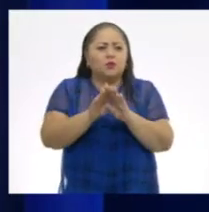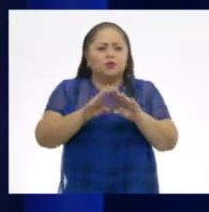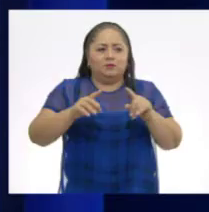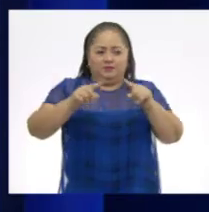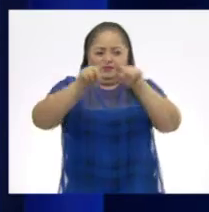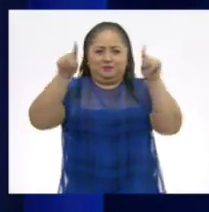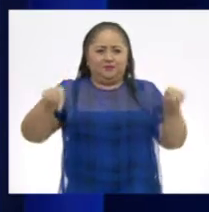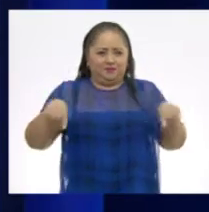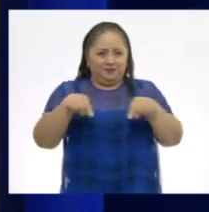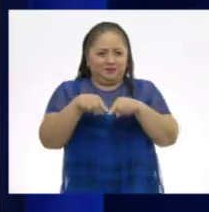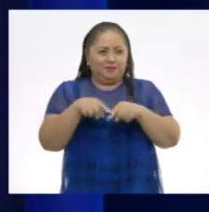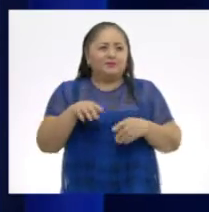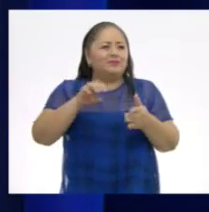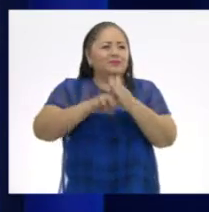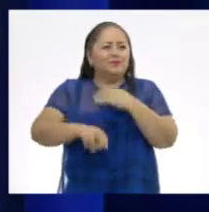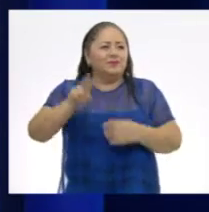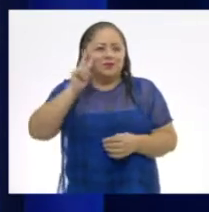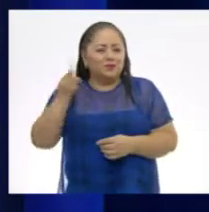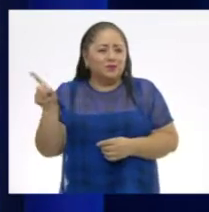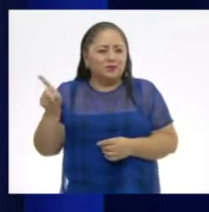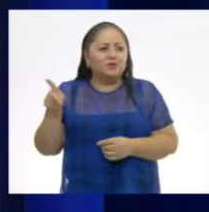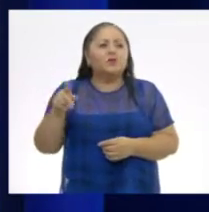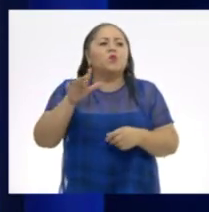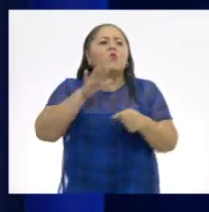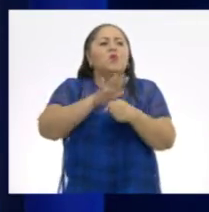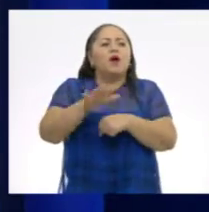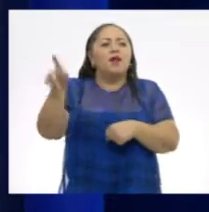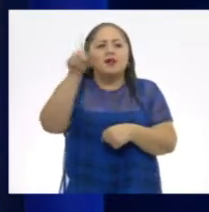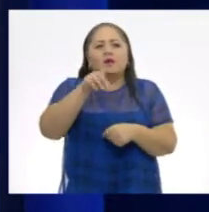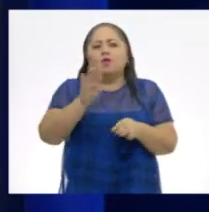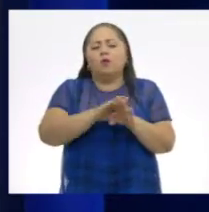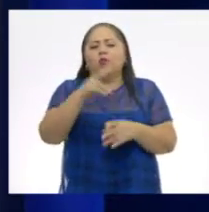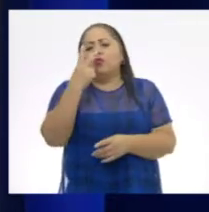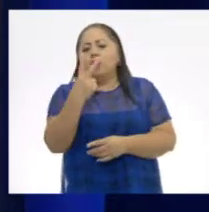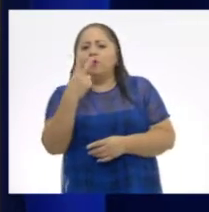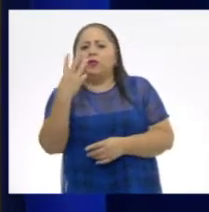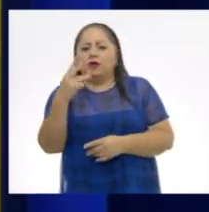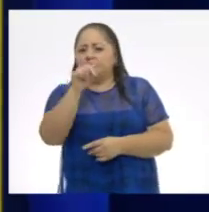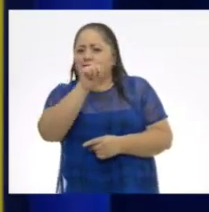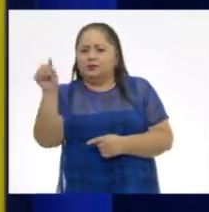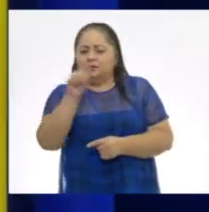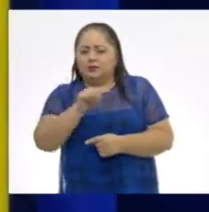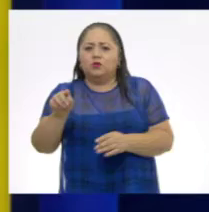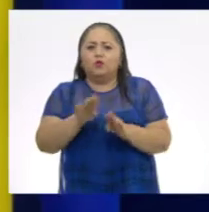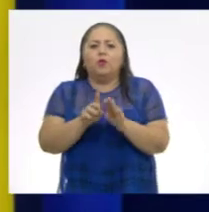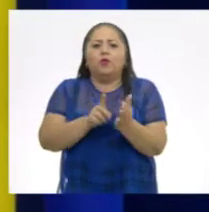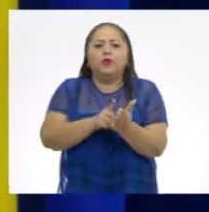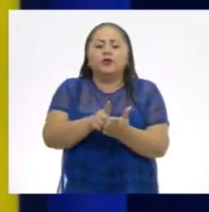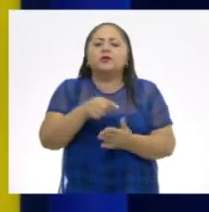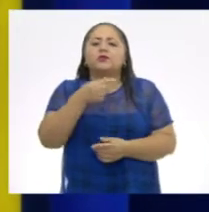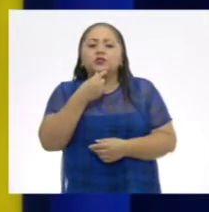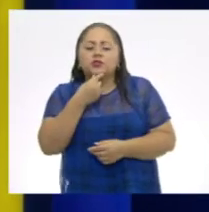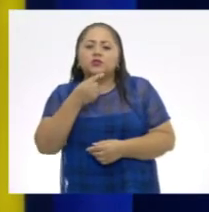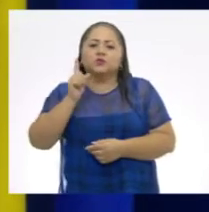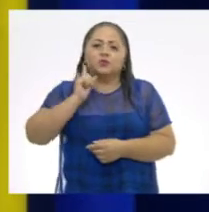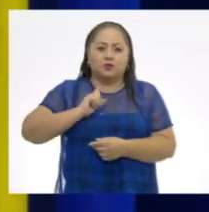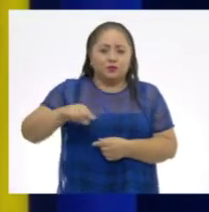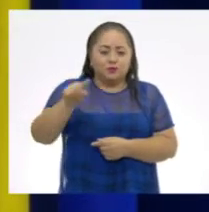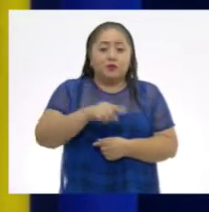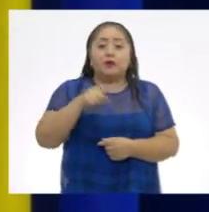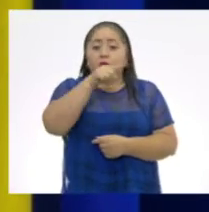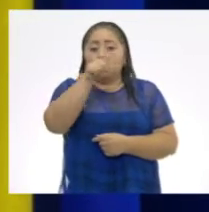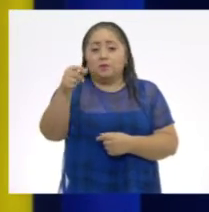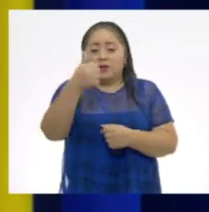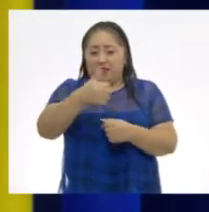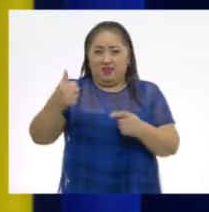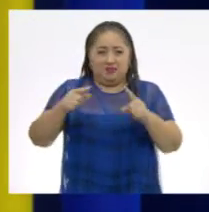tableros como estos. La idea es que puedan ser en 2 o 3 líneas los derechos de los niños y las niñas. En